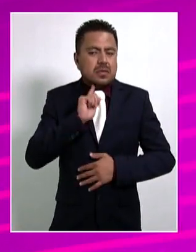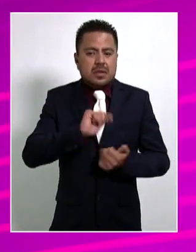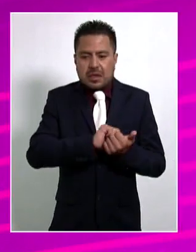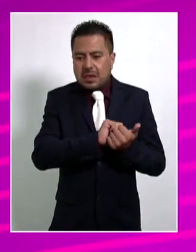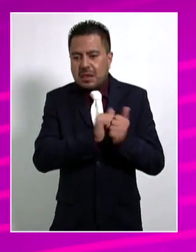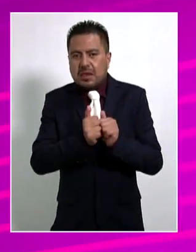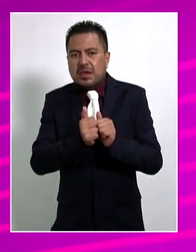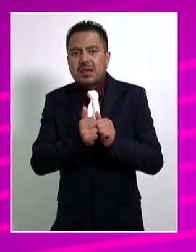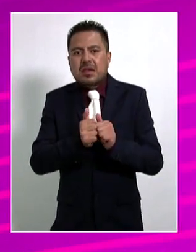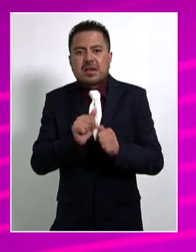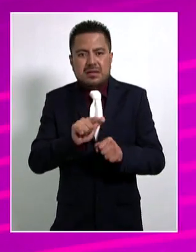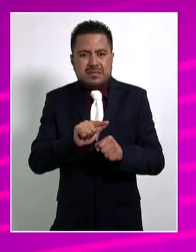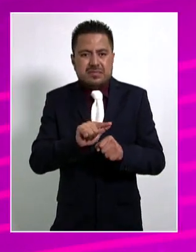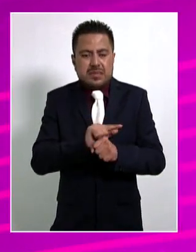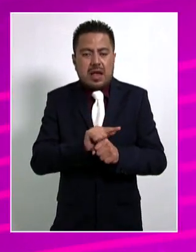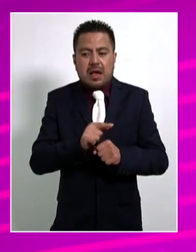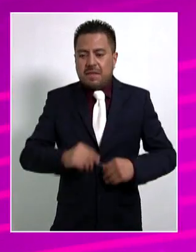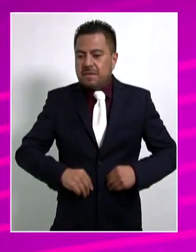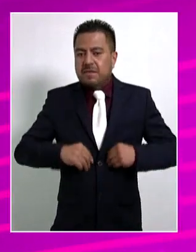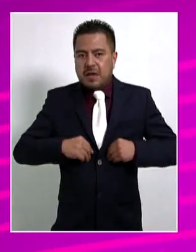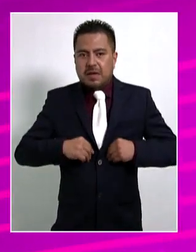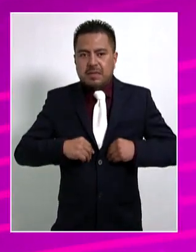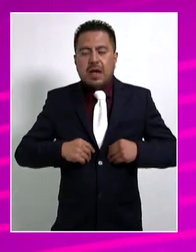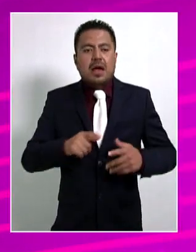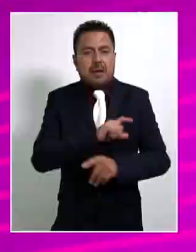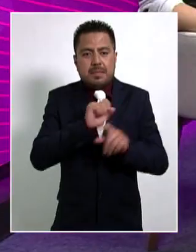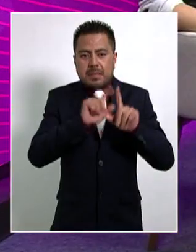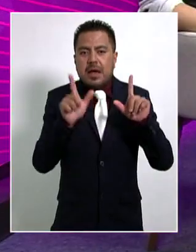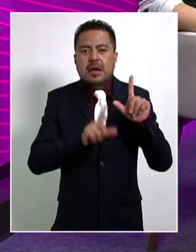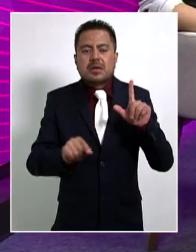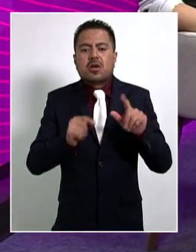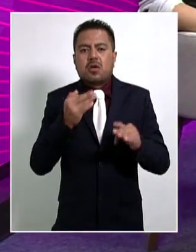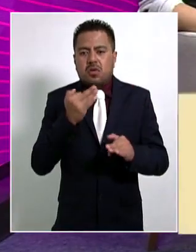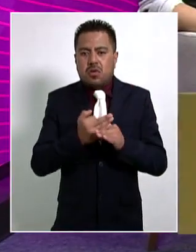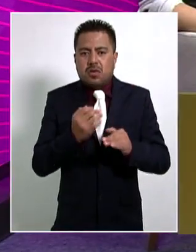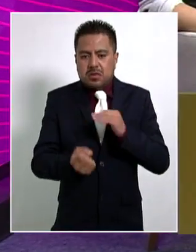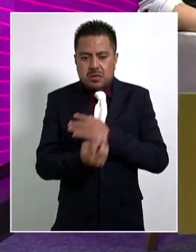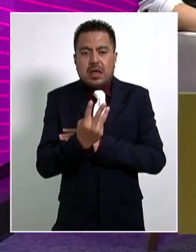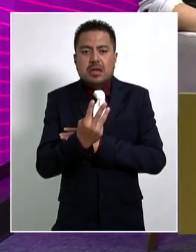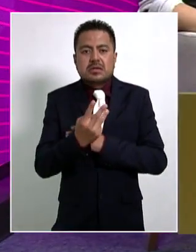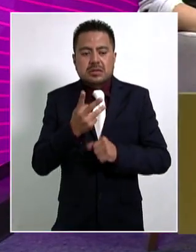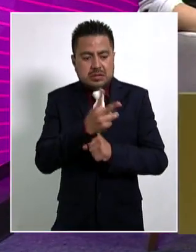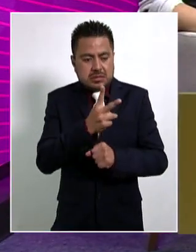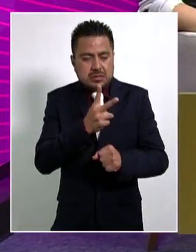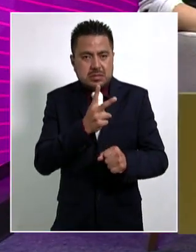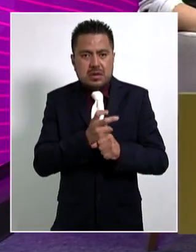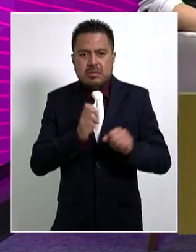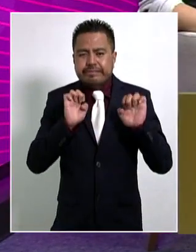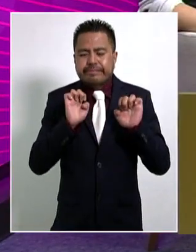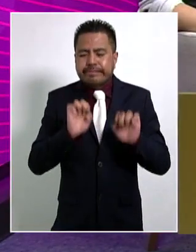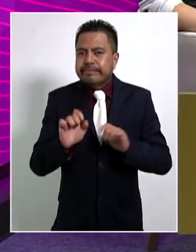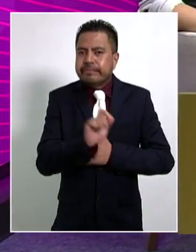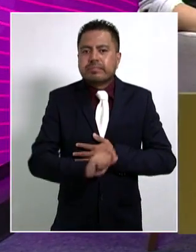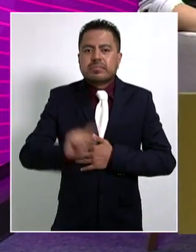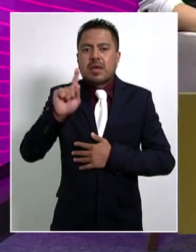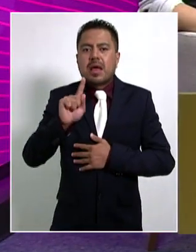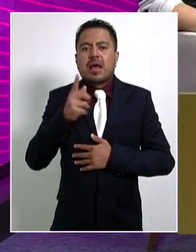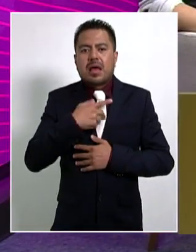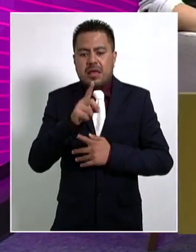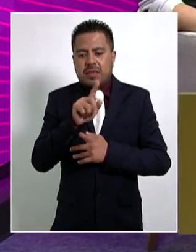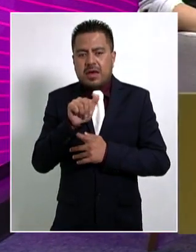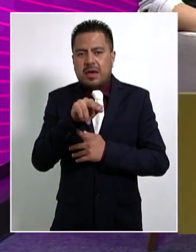trans que viven en nuestro país. El día de hoy tenemos a tres invitadas de lujo. Tenemos a